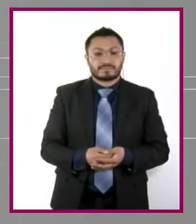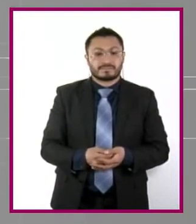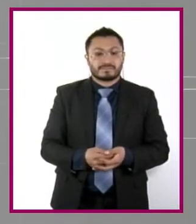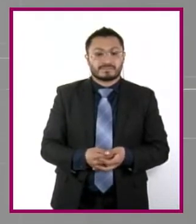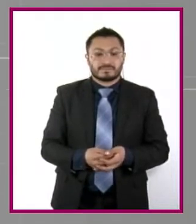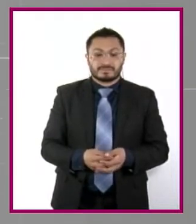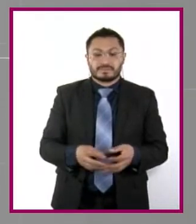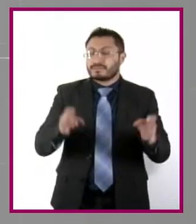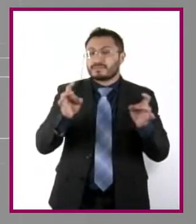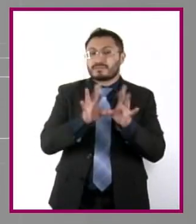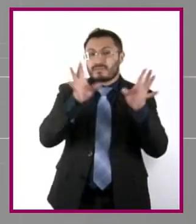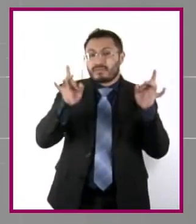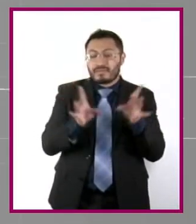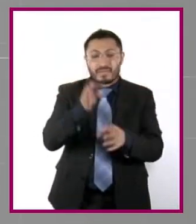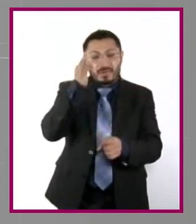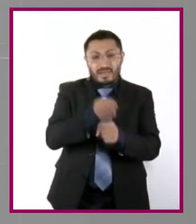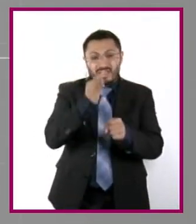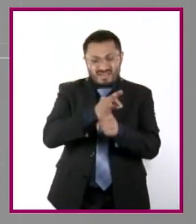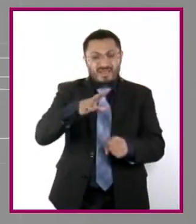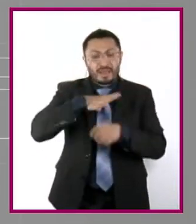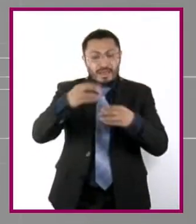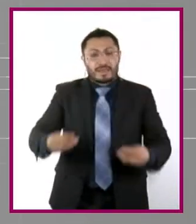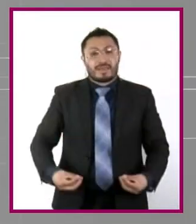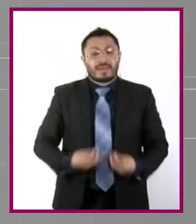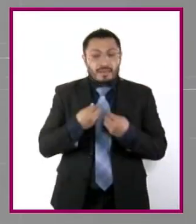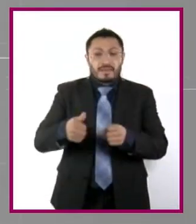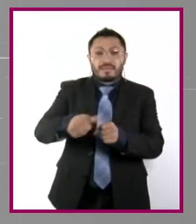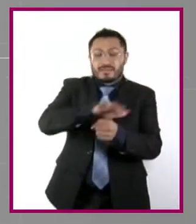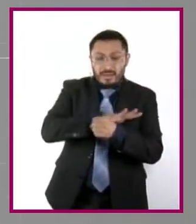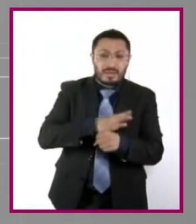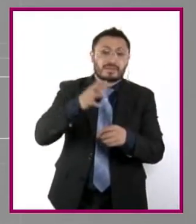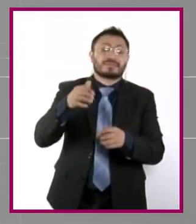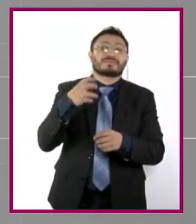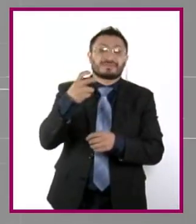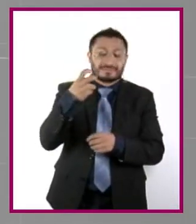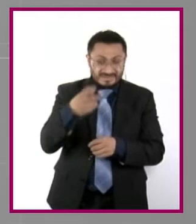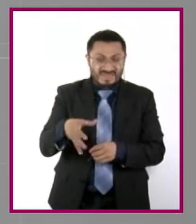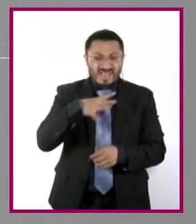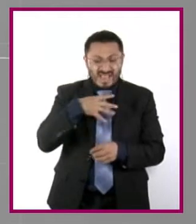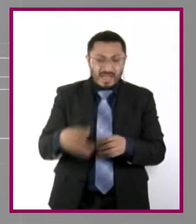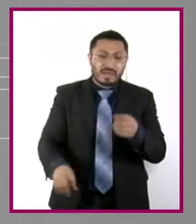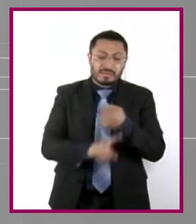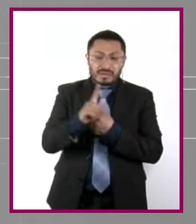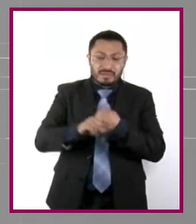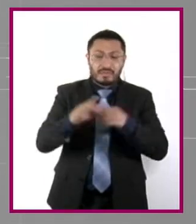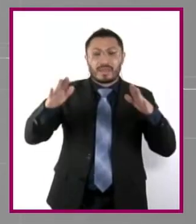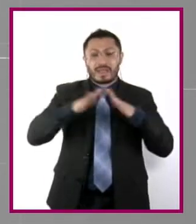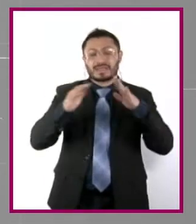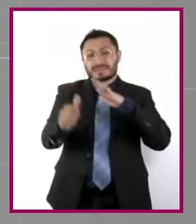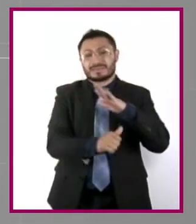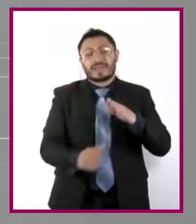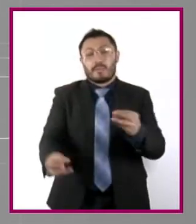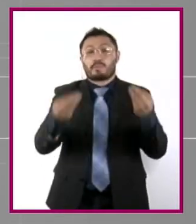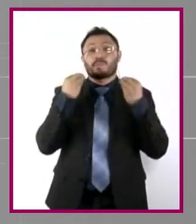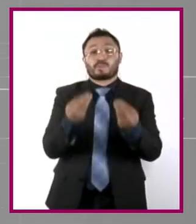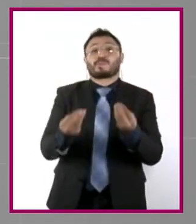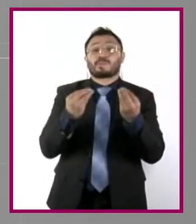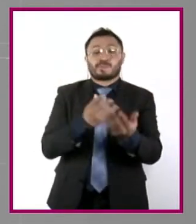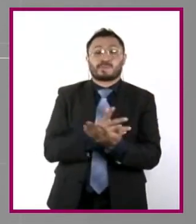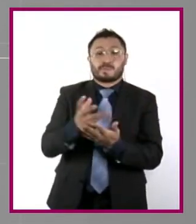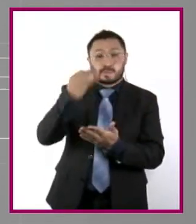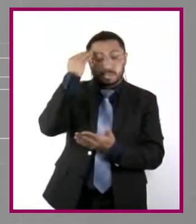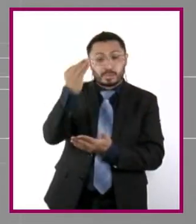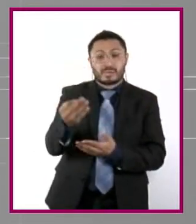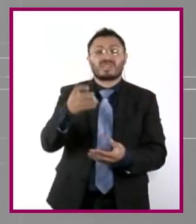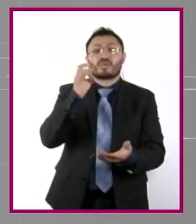La situación actual que vivimos, originada por la pandemia del COVID-19, nos ha llevado a permanecer en casa el mayor tiempo posible y salir solo